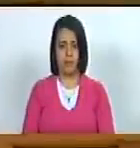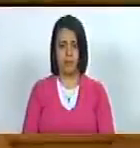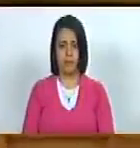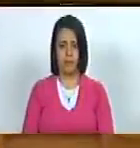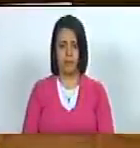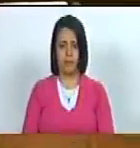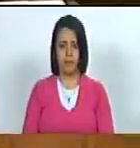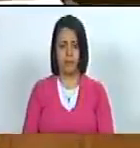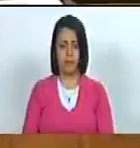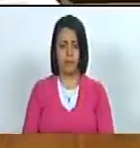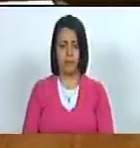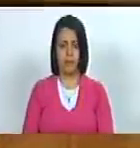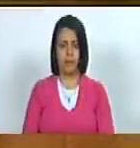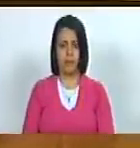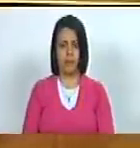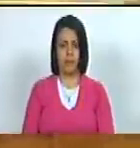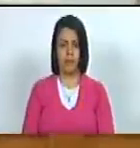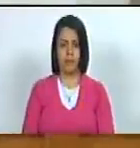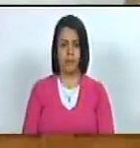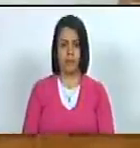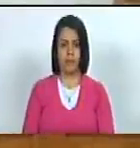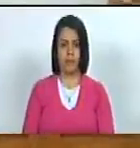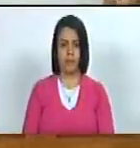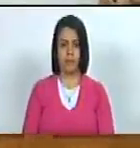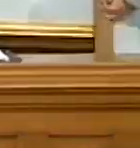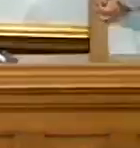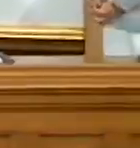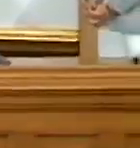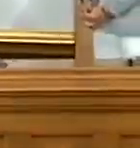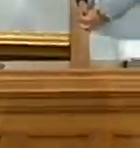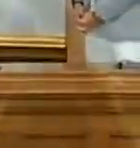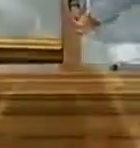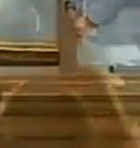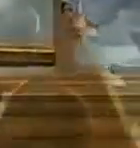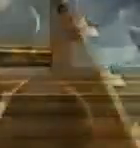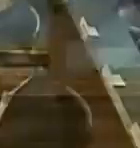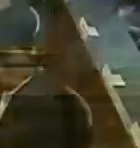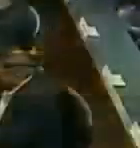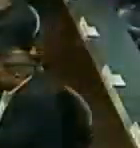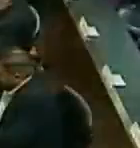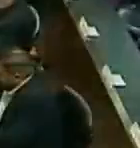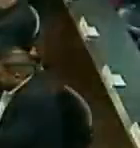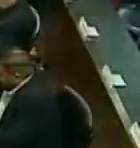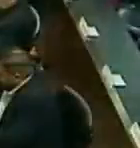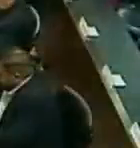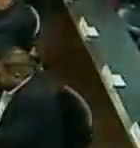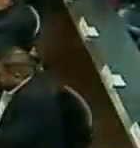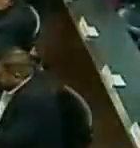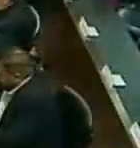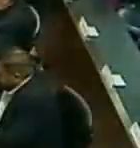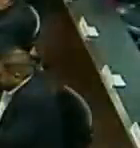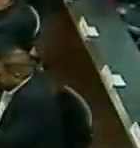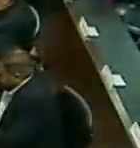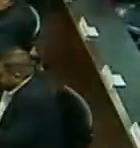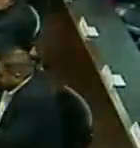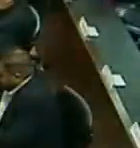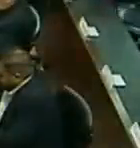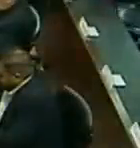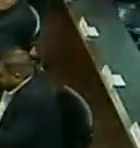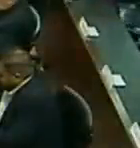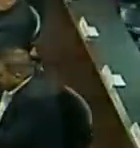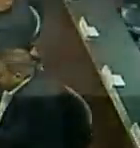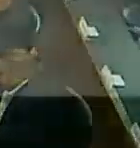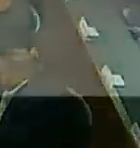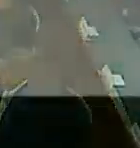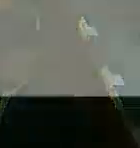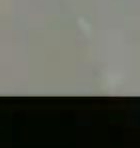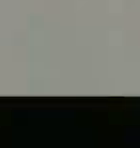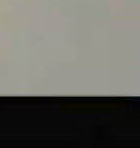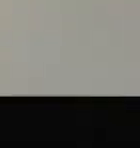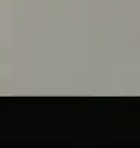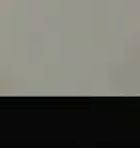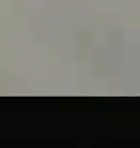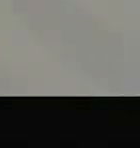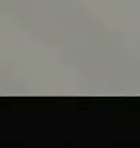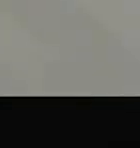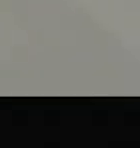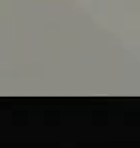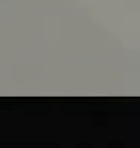la